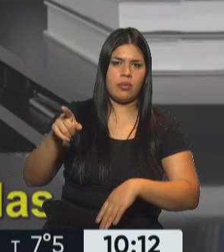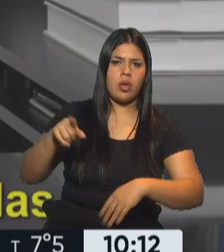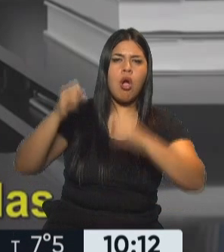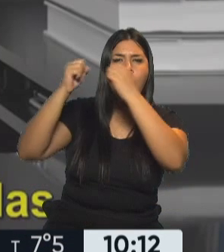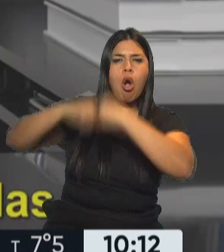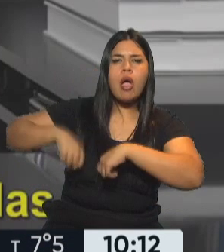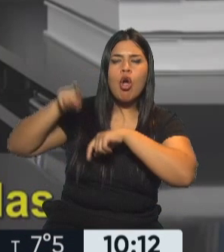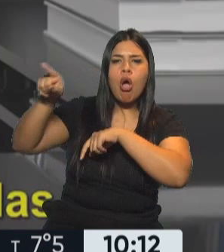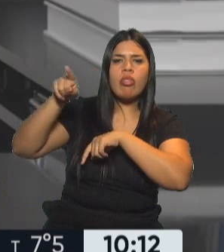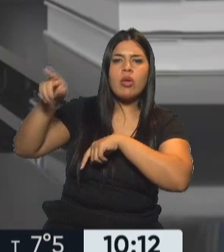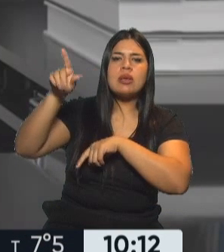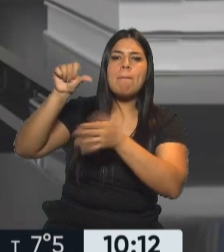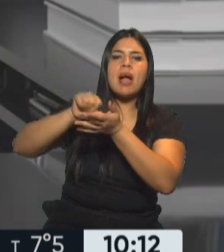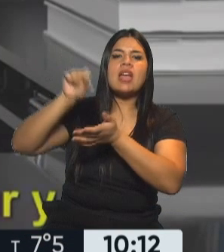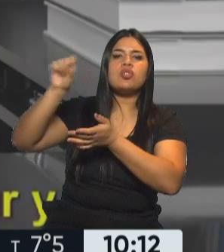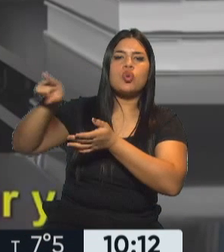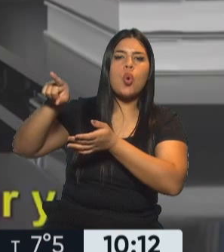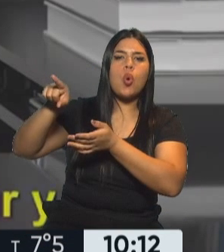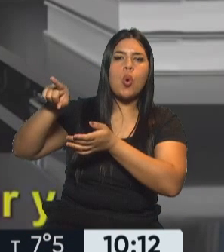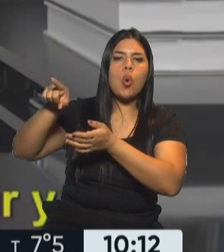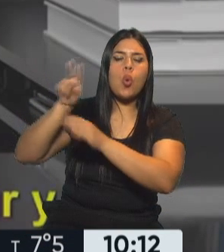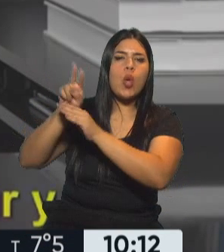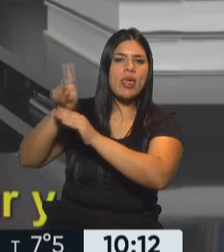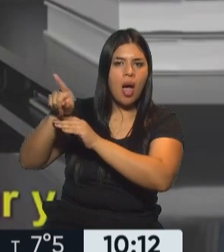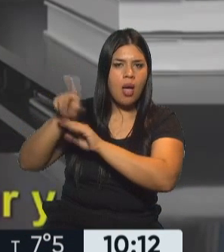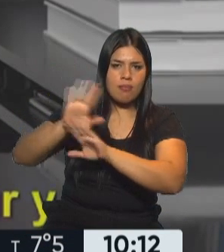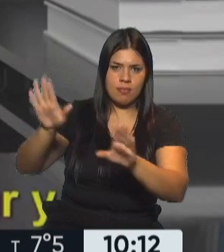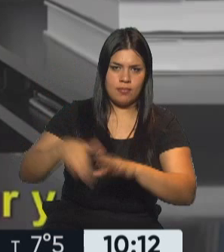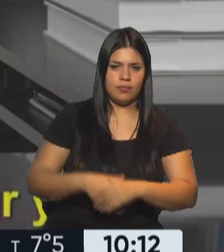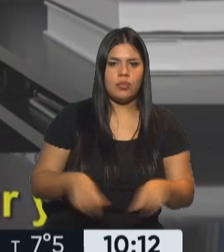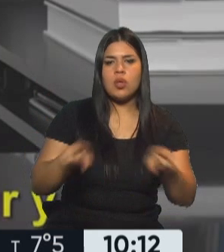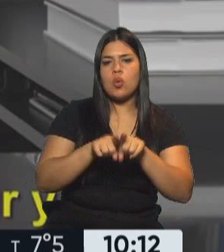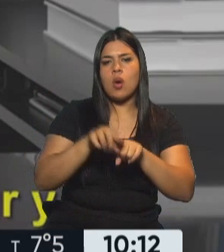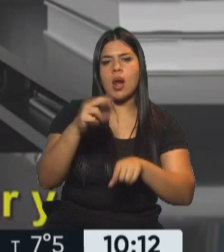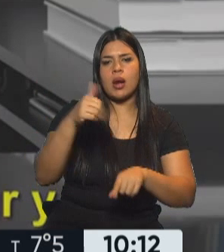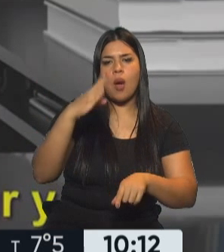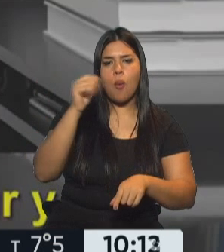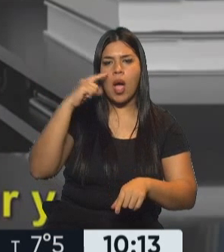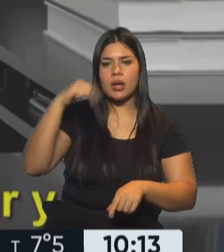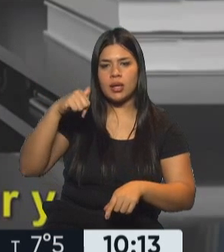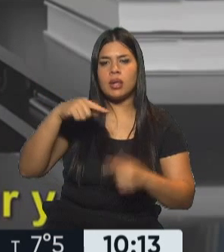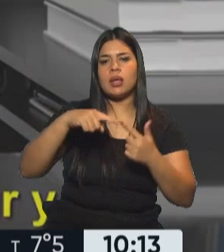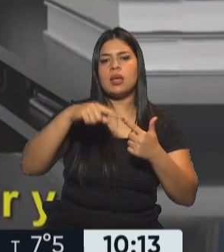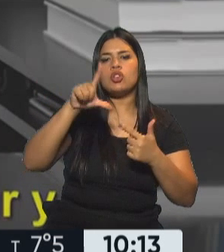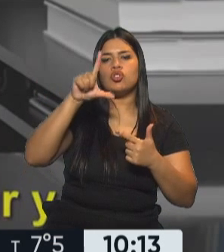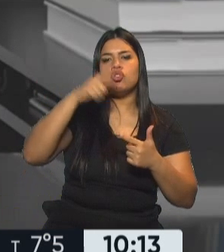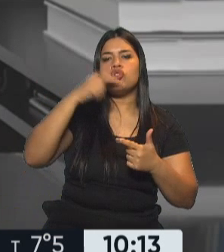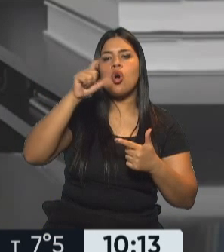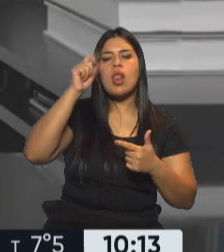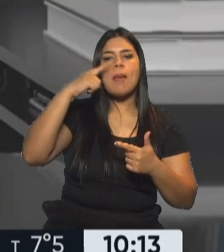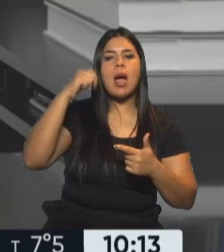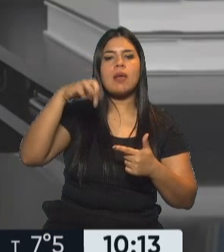de las autoridades de su país. Lo mismo sucede con Rabbani, con Soleimanpour y los otros